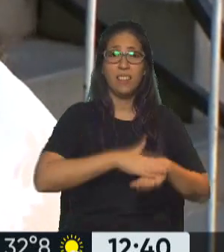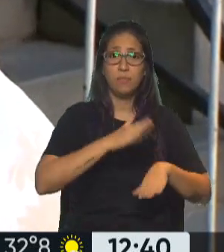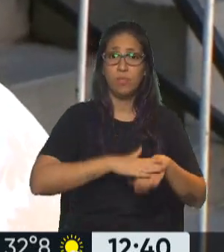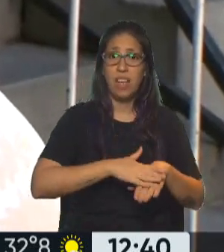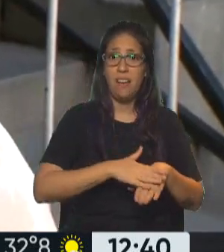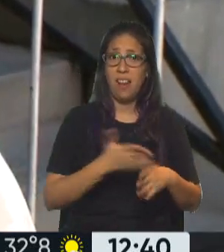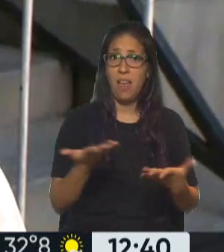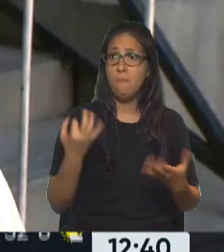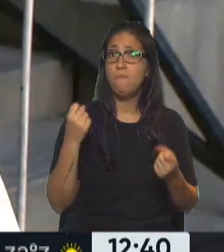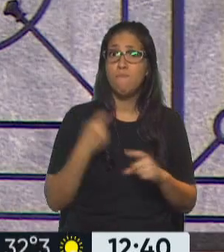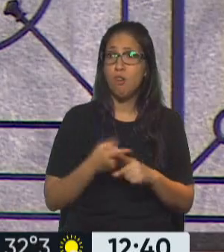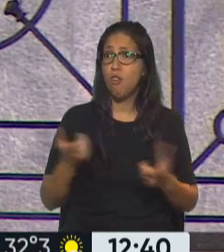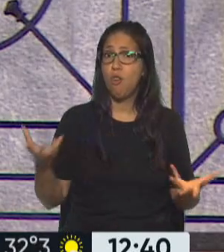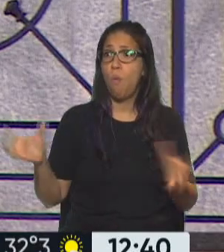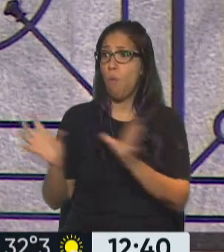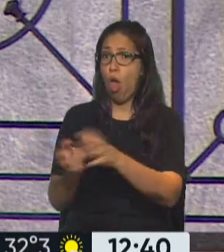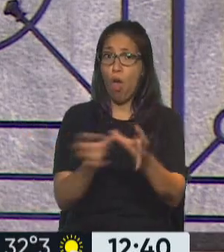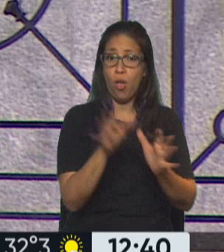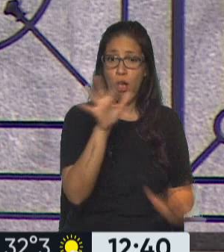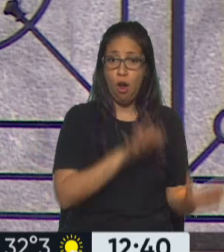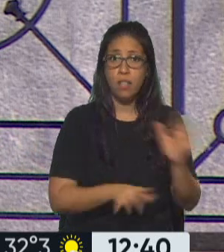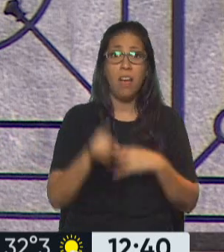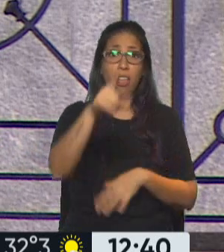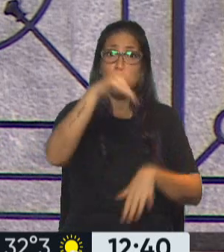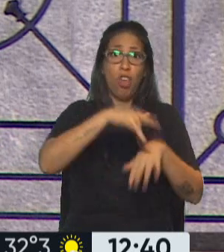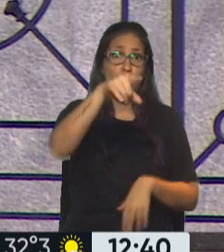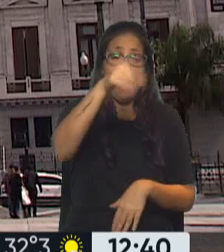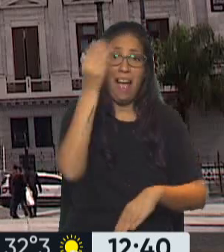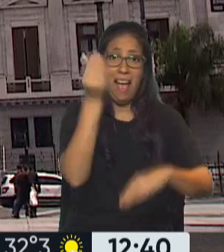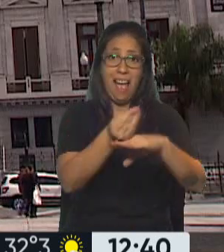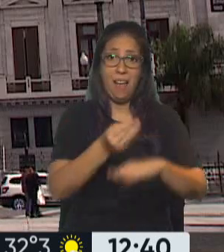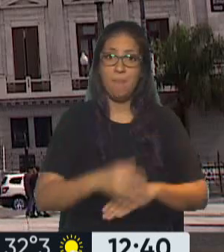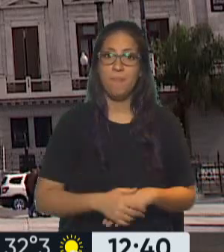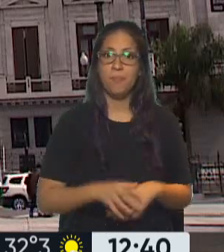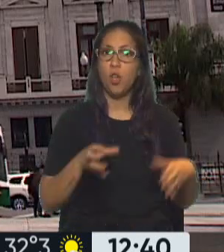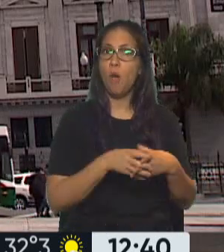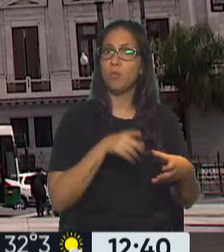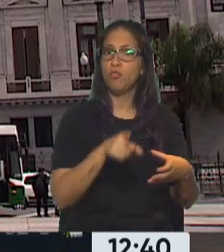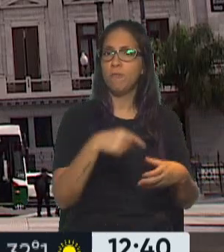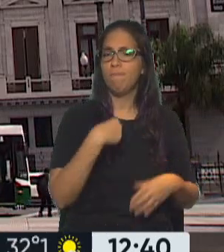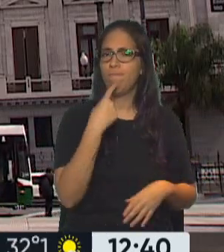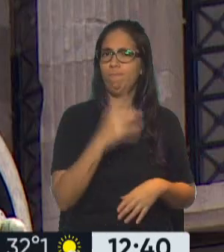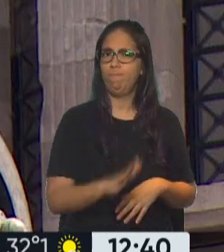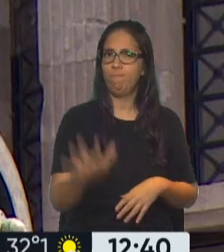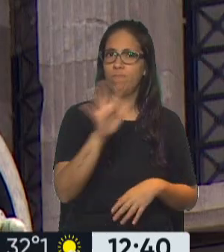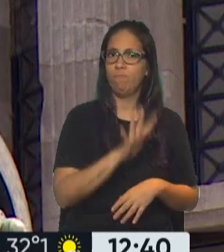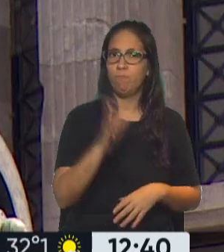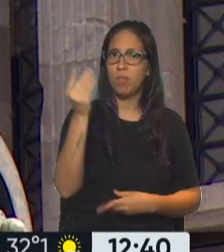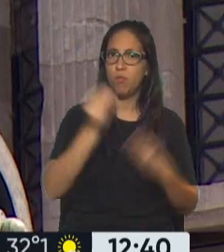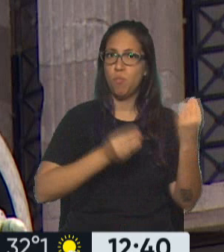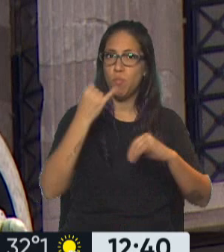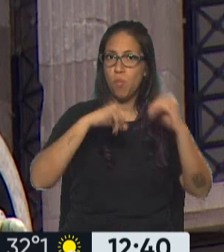la conformación actual de los bloques. La oposición pone en duda el tratamiento del presupuesto